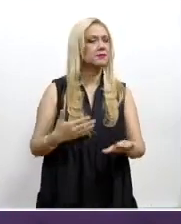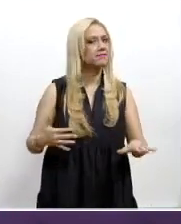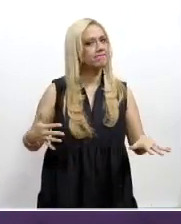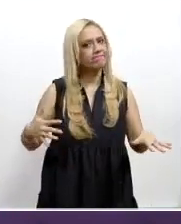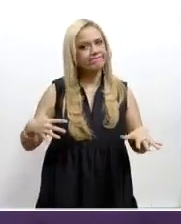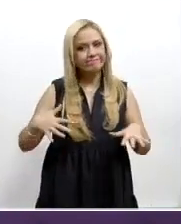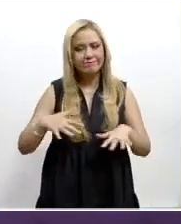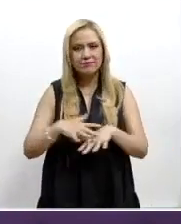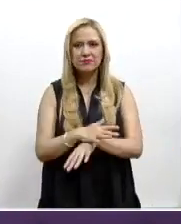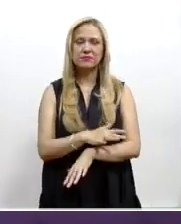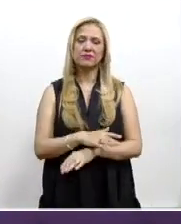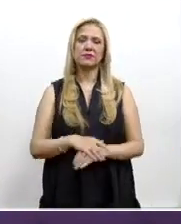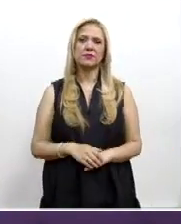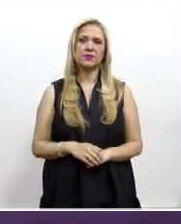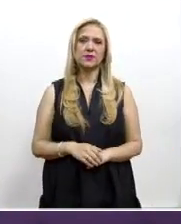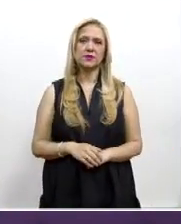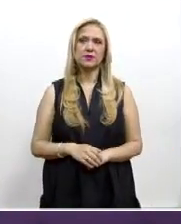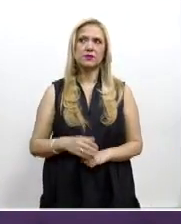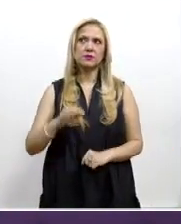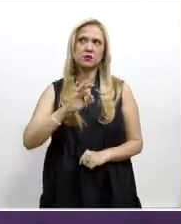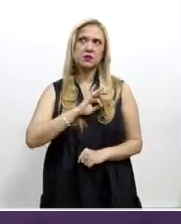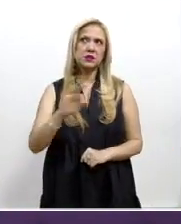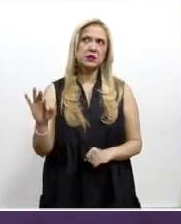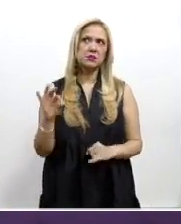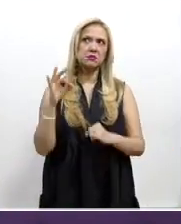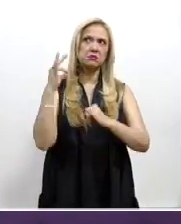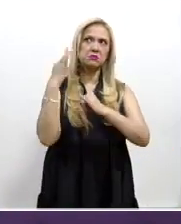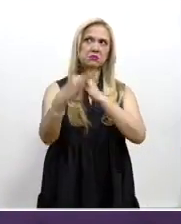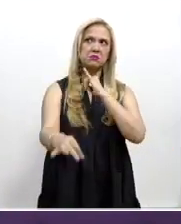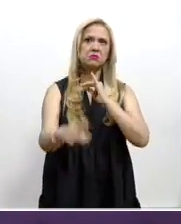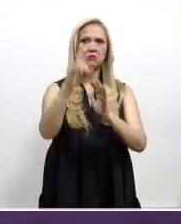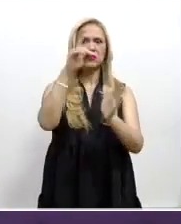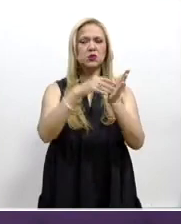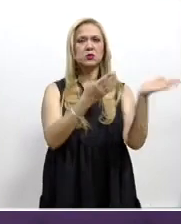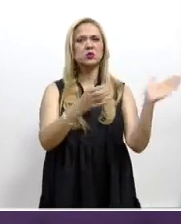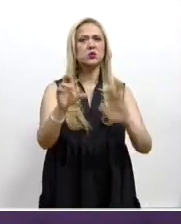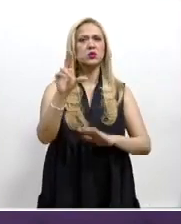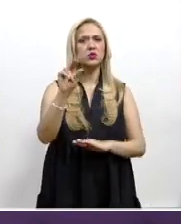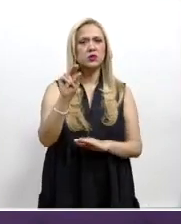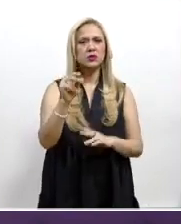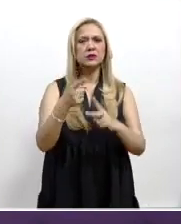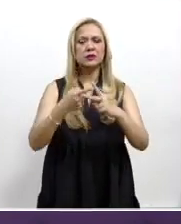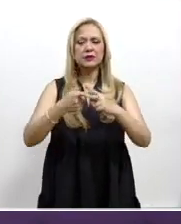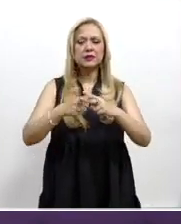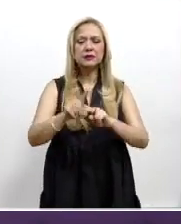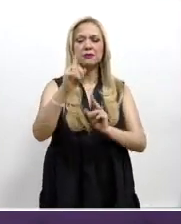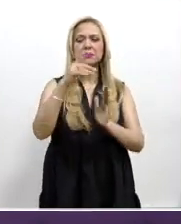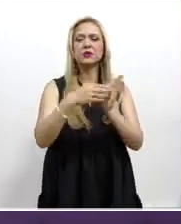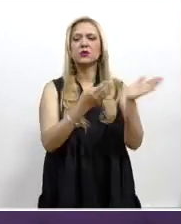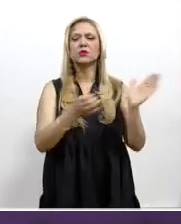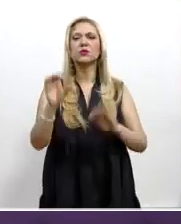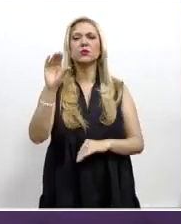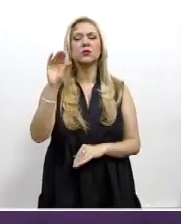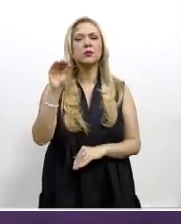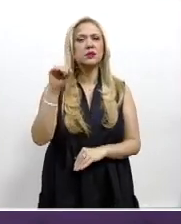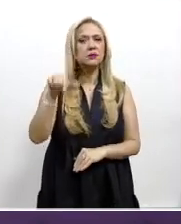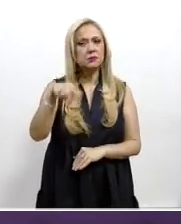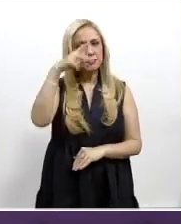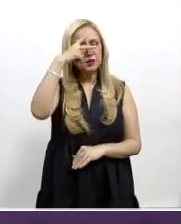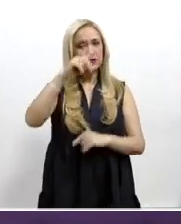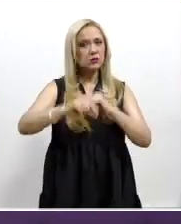estamos hablando de finales de los años 80, principios de los 90 que se da en México.